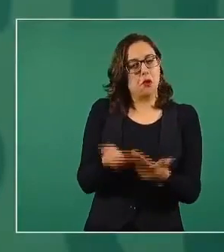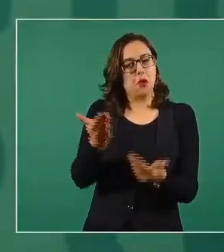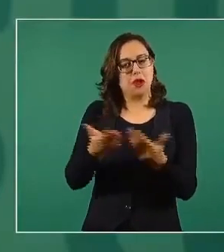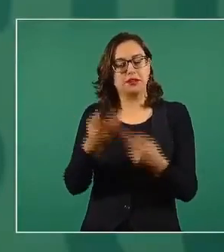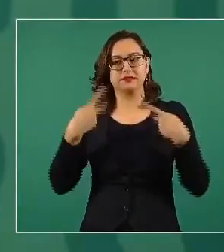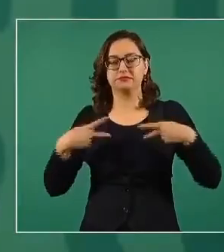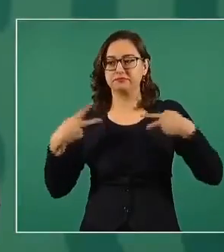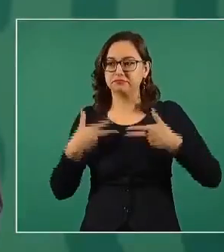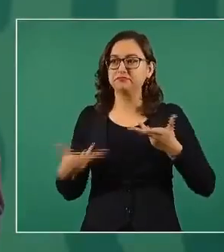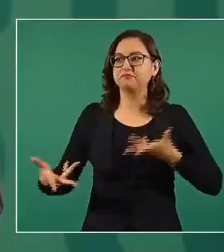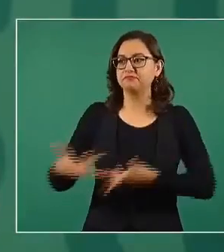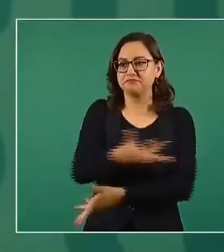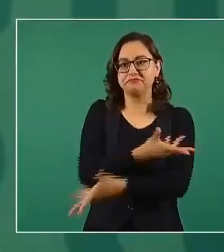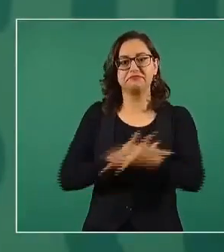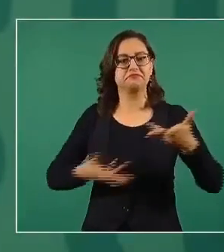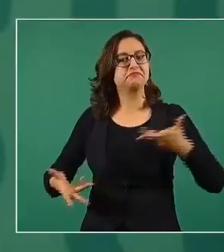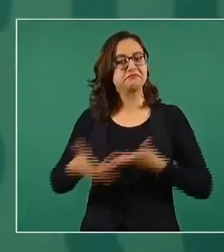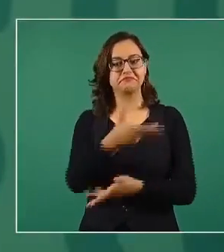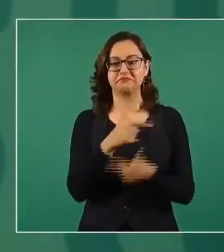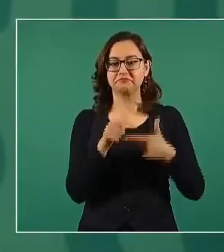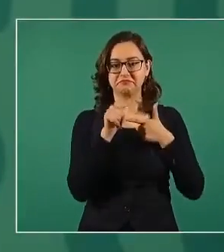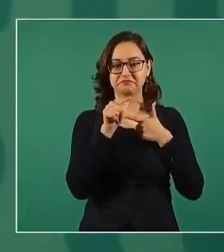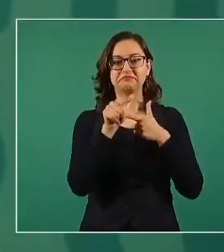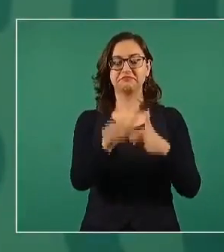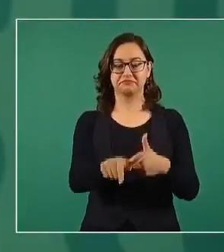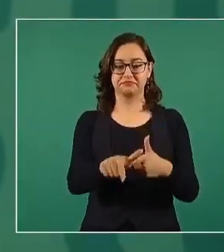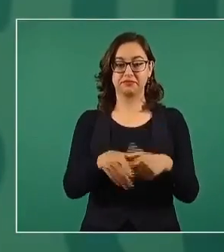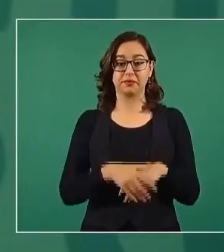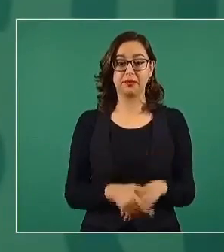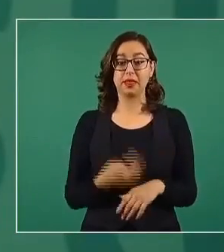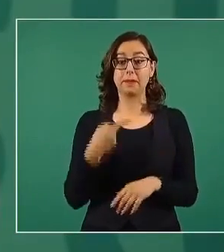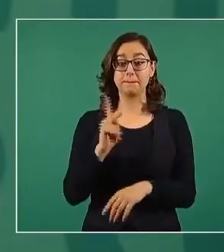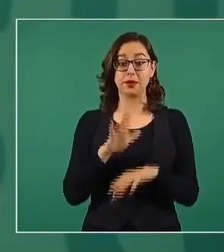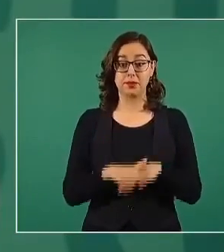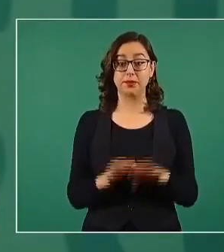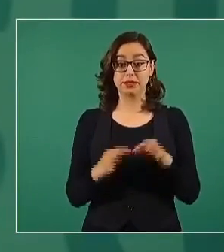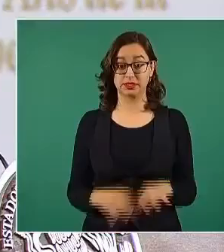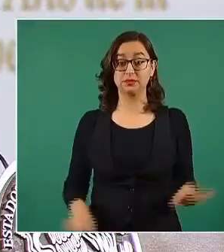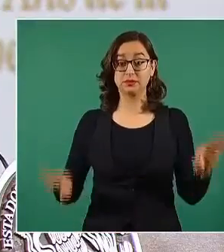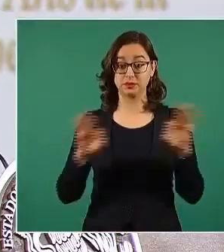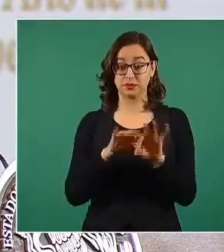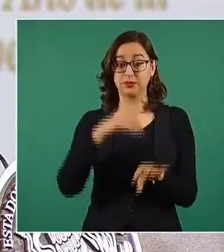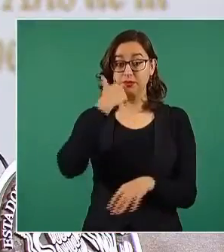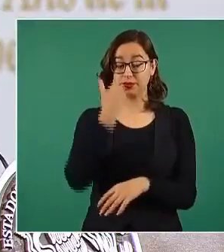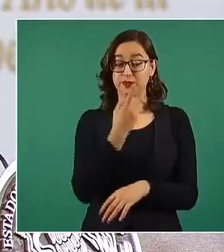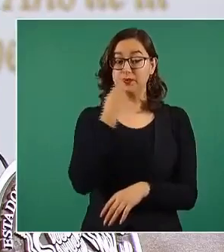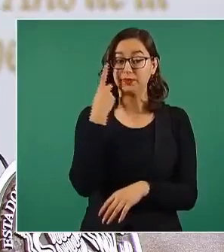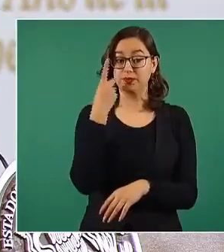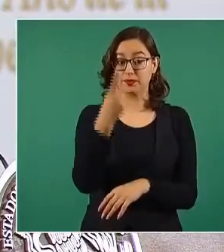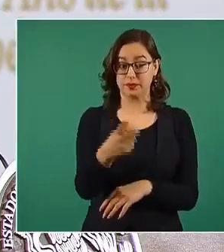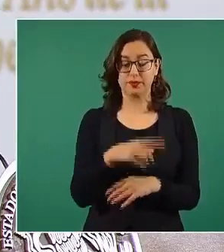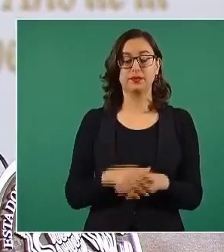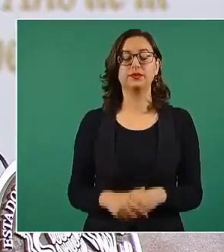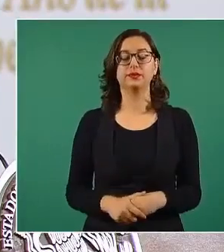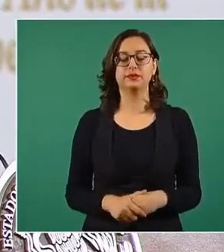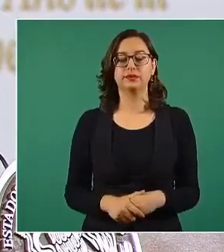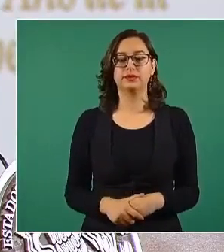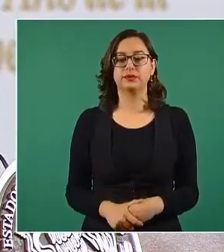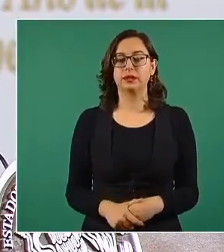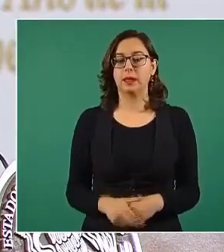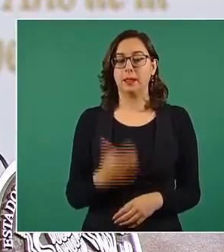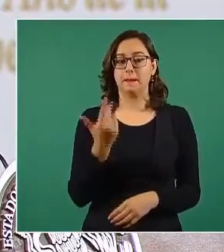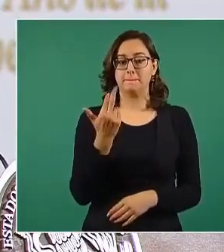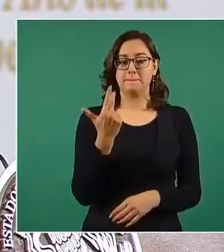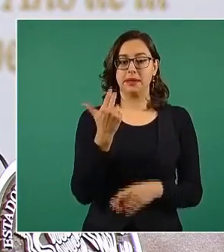Pero lo importante que quiero resaltar ahora es que hace 25 años a